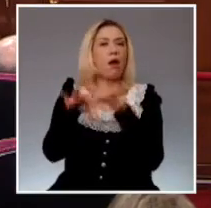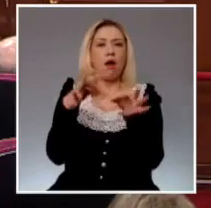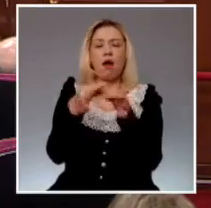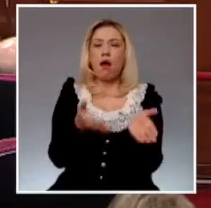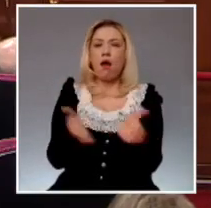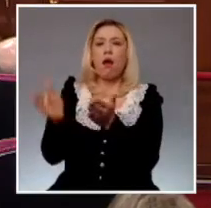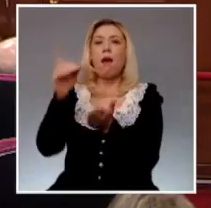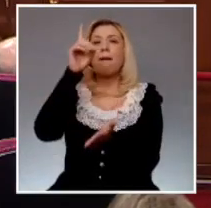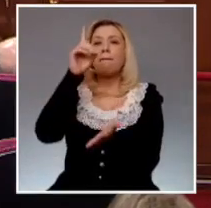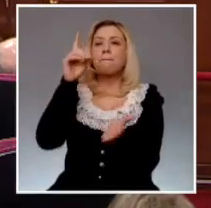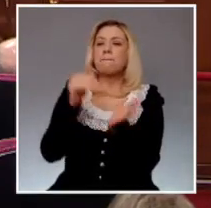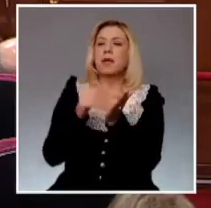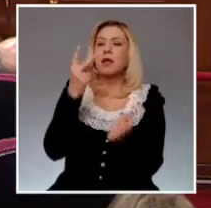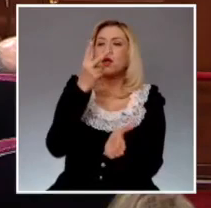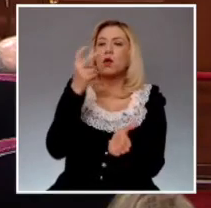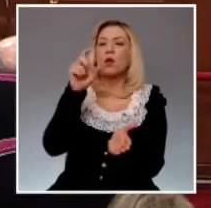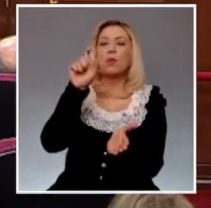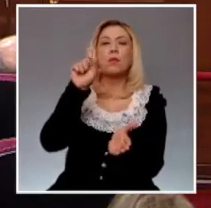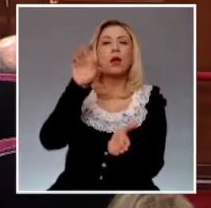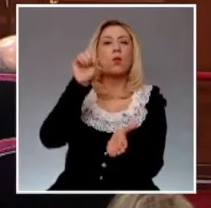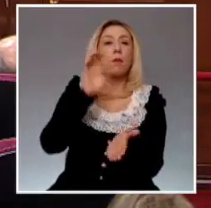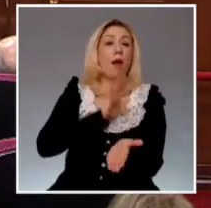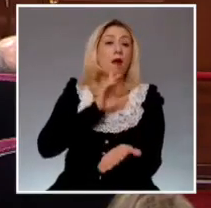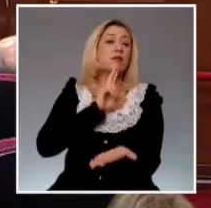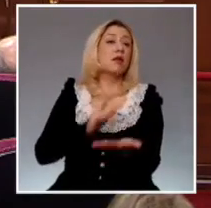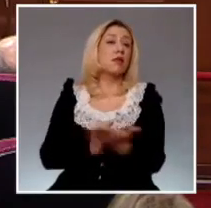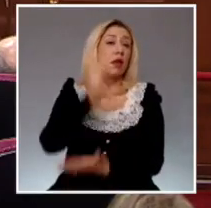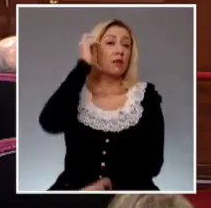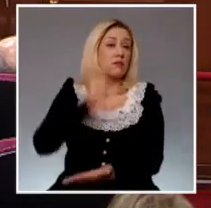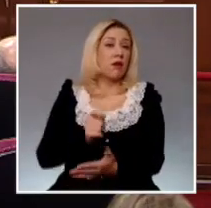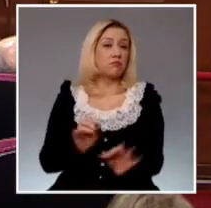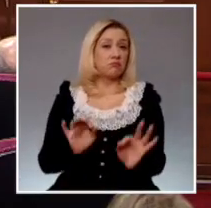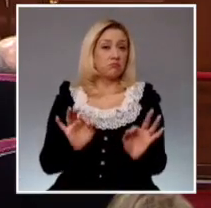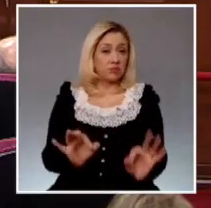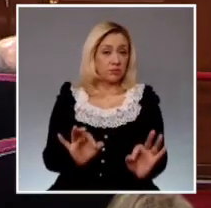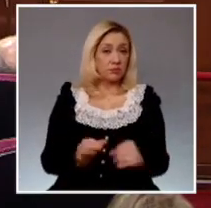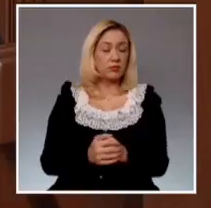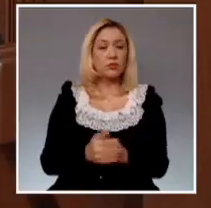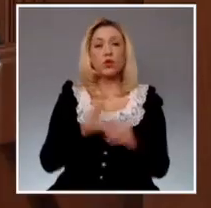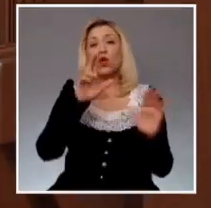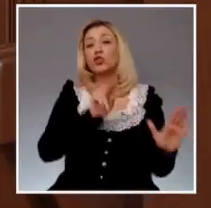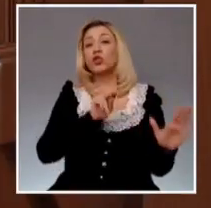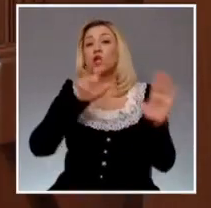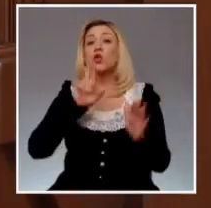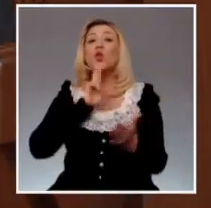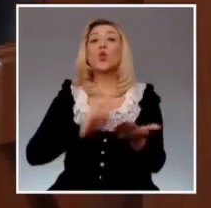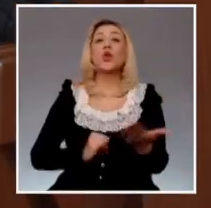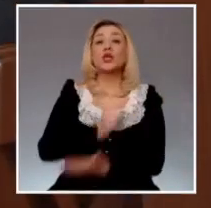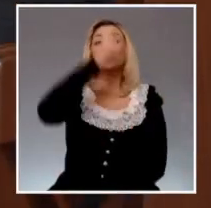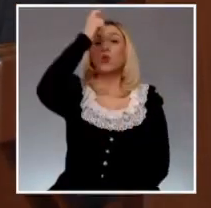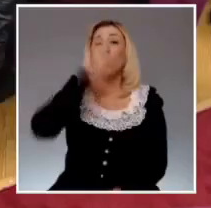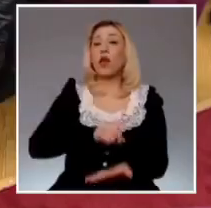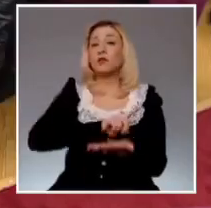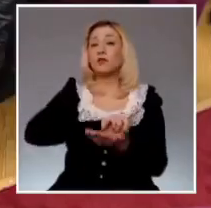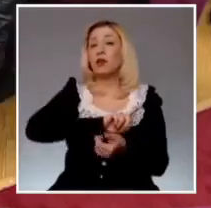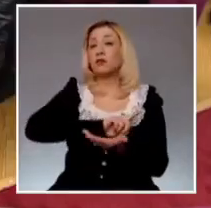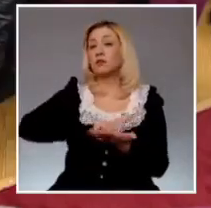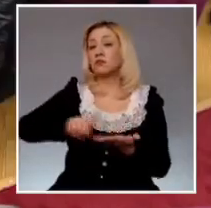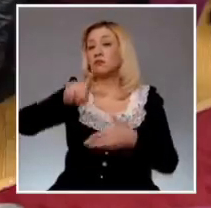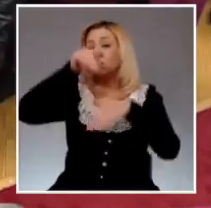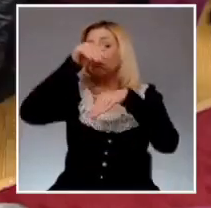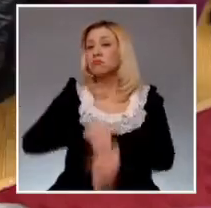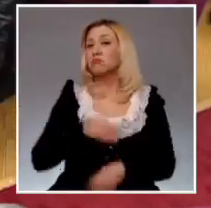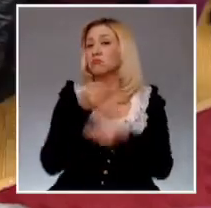1.229 cuentan con sentencia. Fueron publicadas 88 jurisprudencias. Entre los criterios emitidos por la